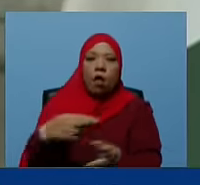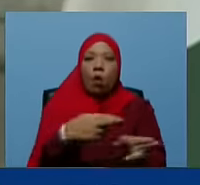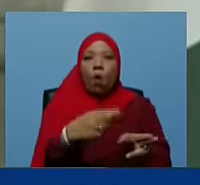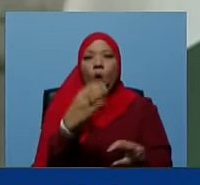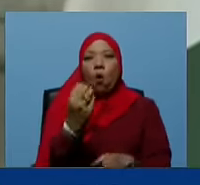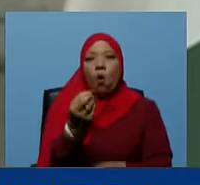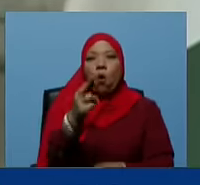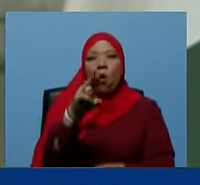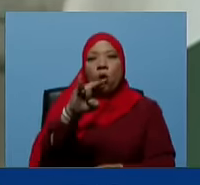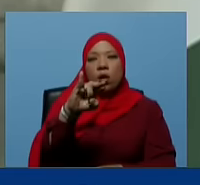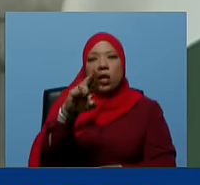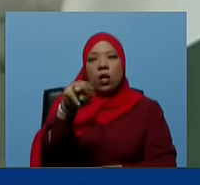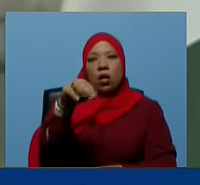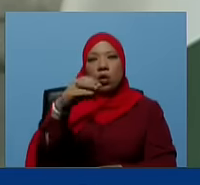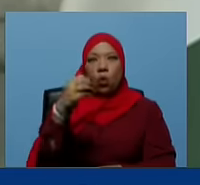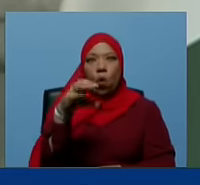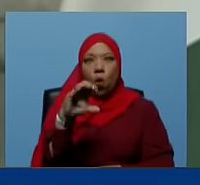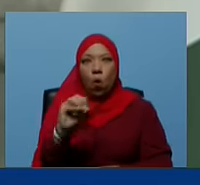Tierra.